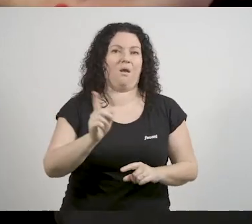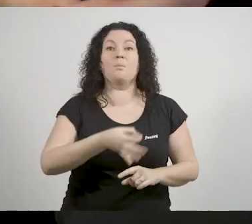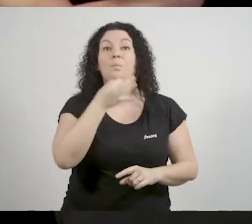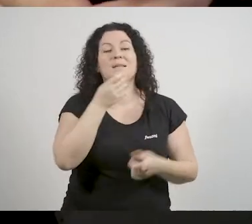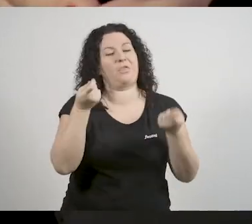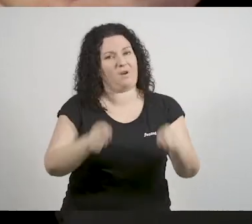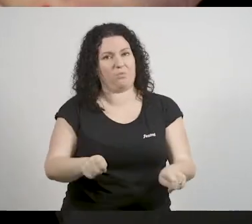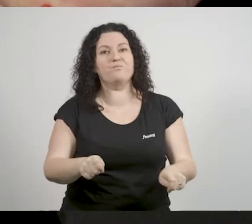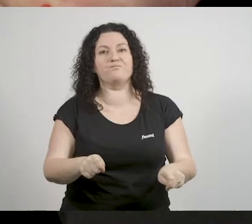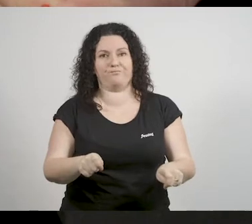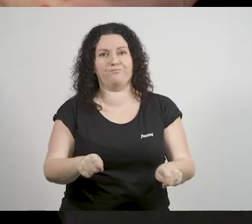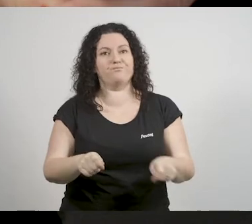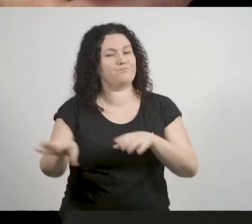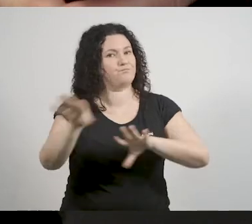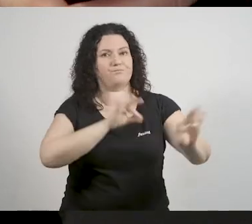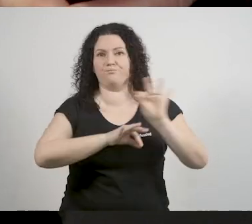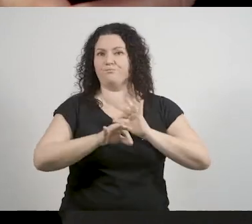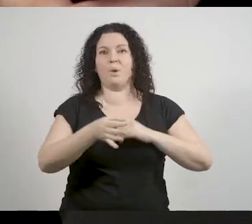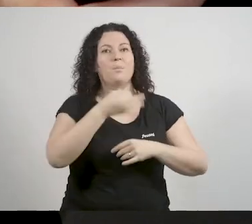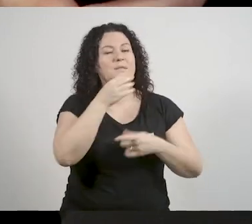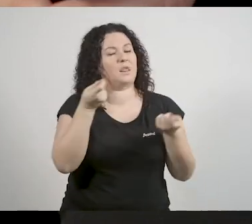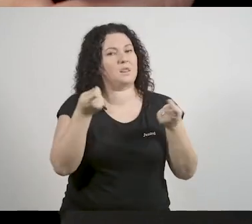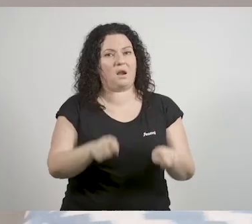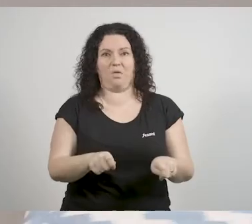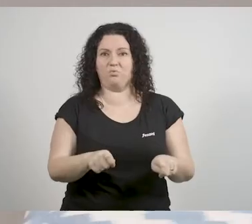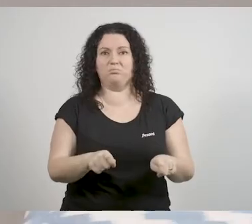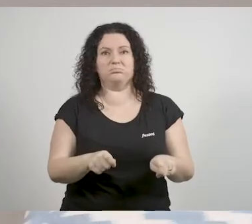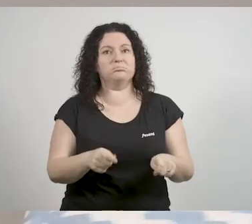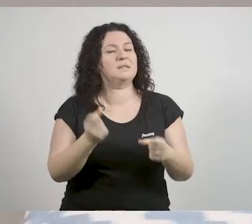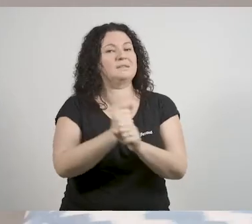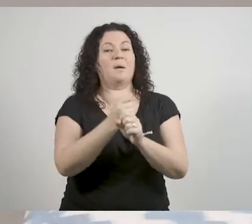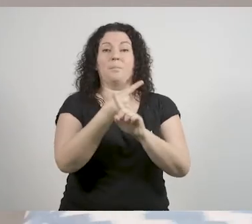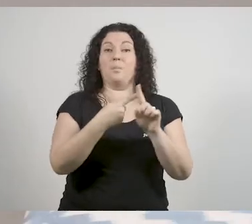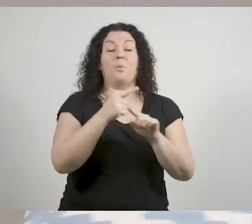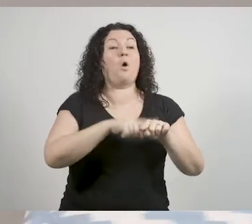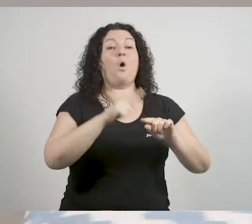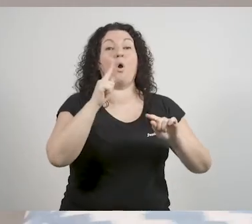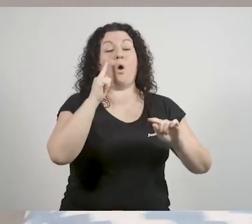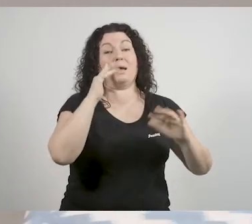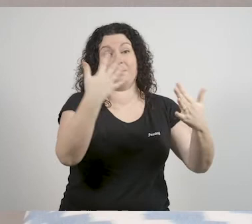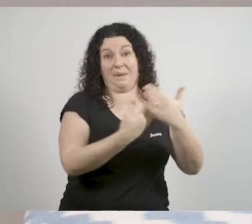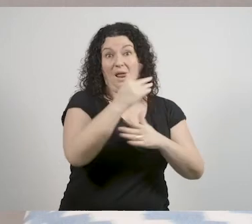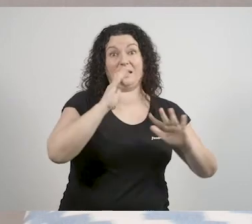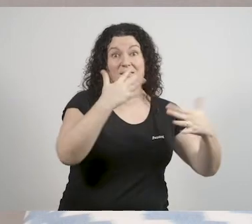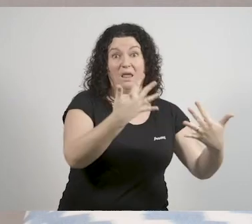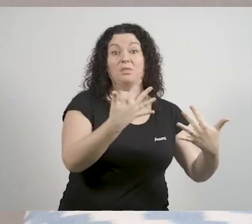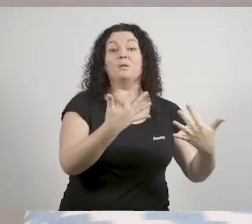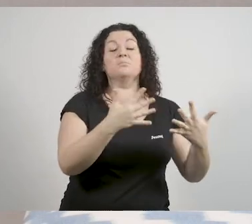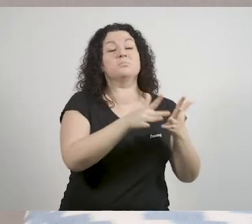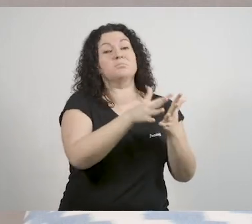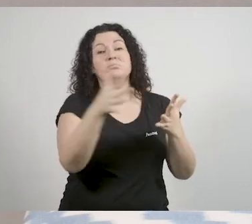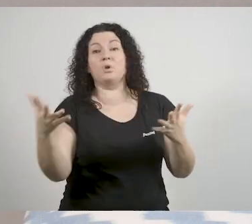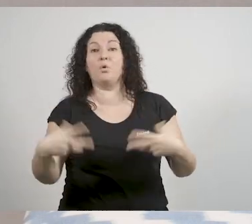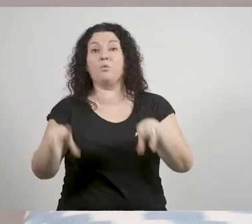ellas. Entonces decidimos cerrar por la tarde. No abríamos por las tardes, solamente trabajábamos mediodía, abríamos a las 10 de la